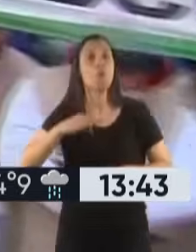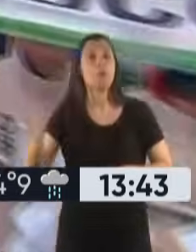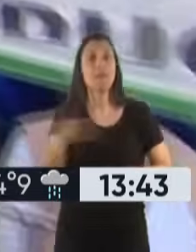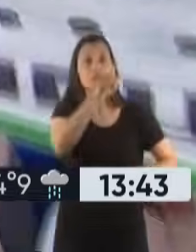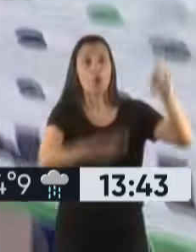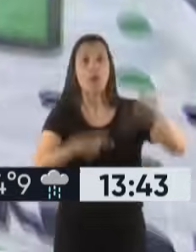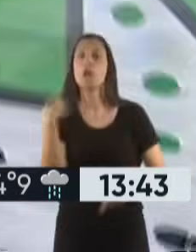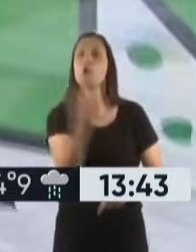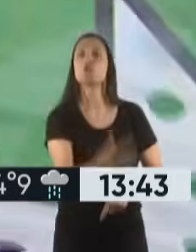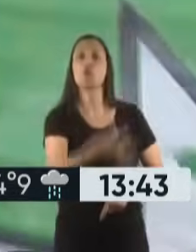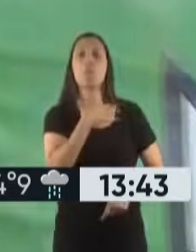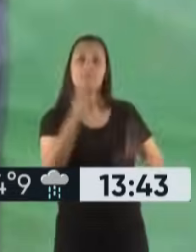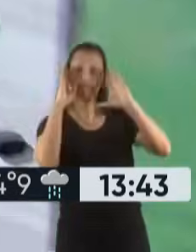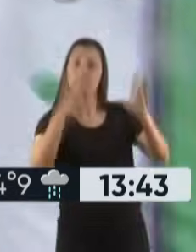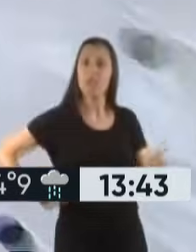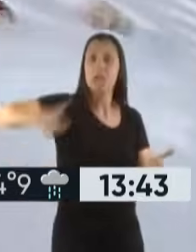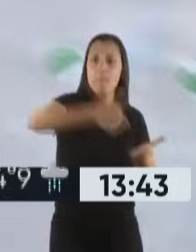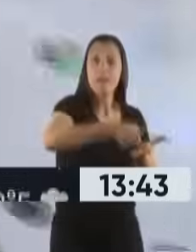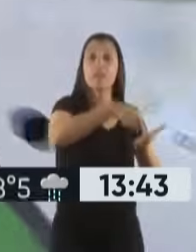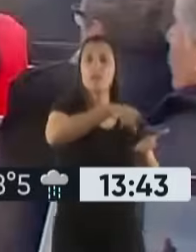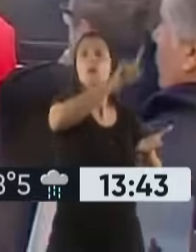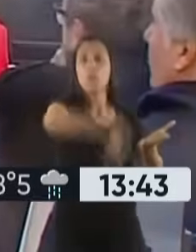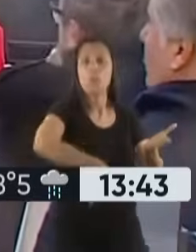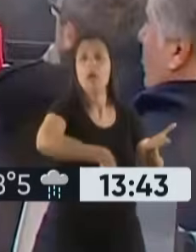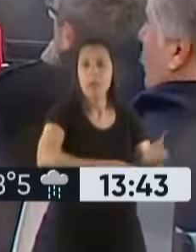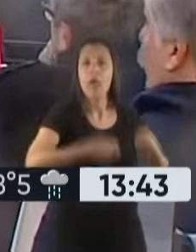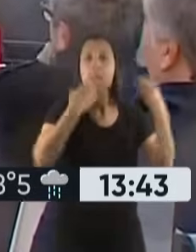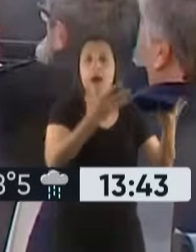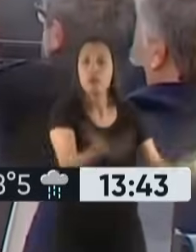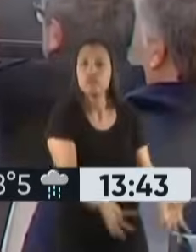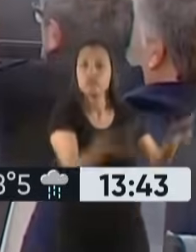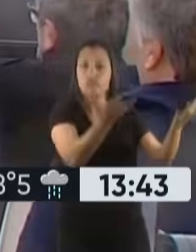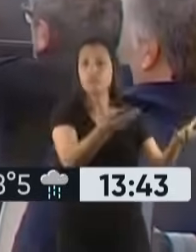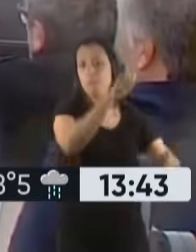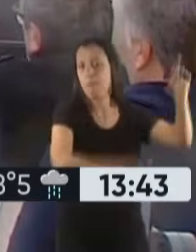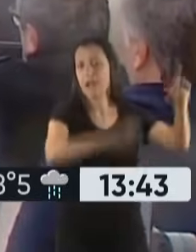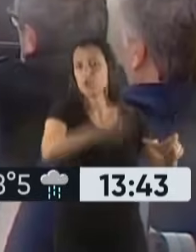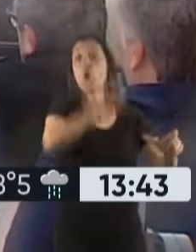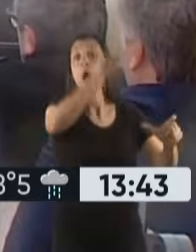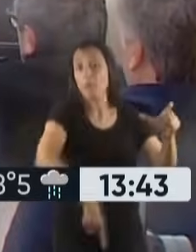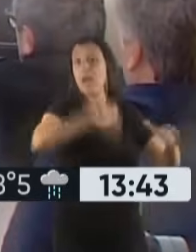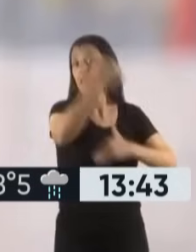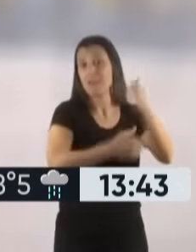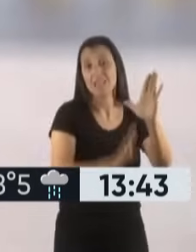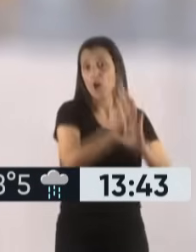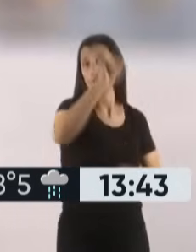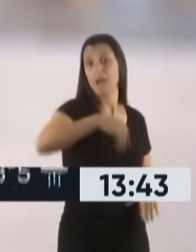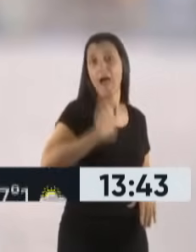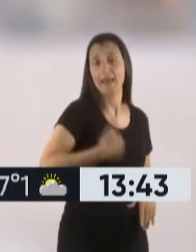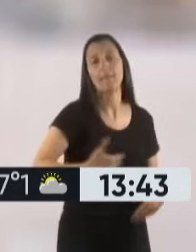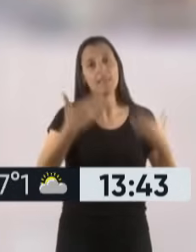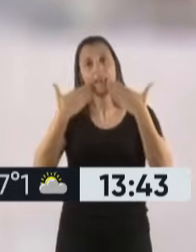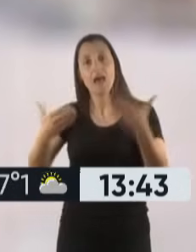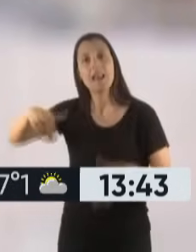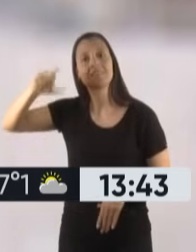elegimos invertir porque defendemos el camino del crecimiento y el desarrollo para la Argentina.